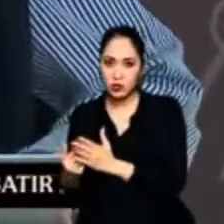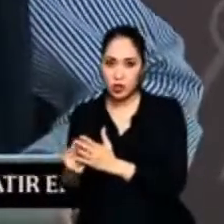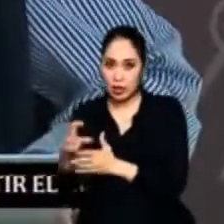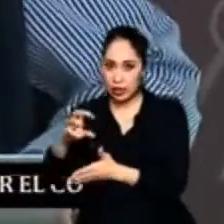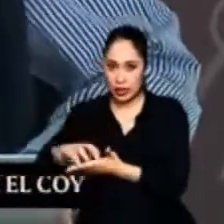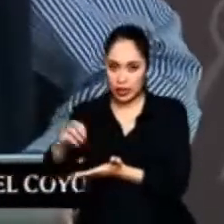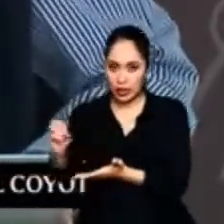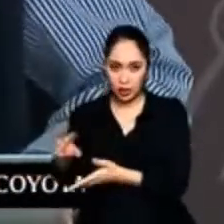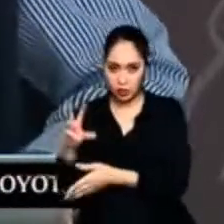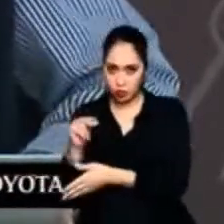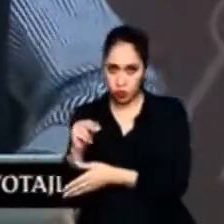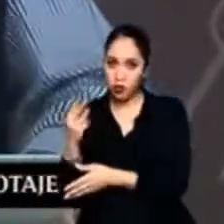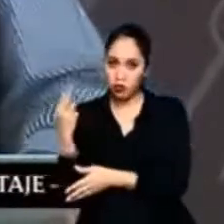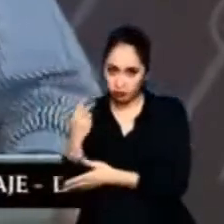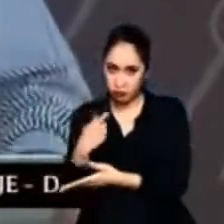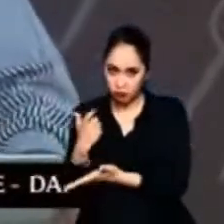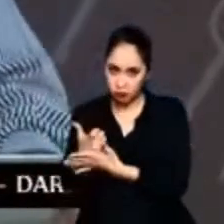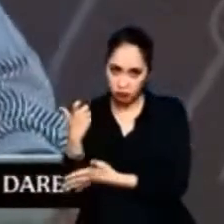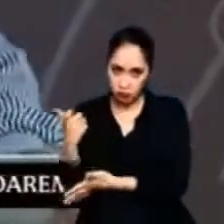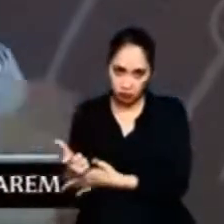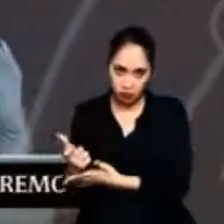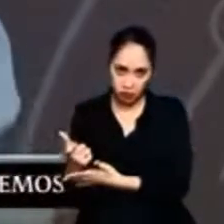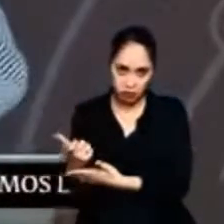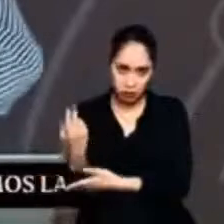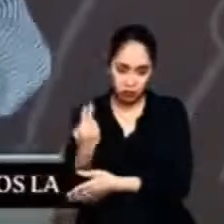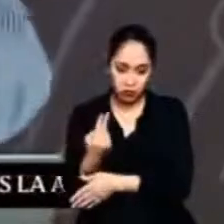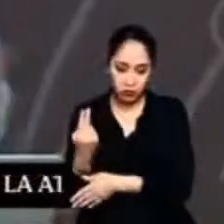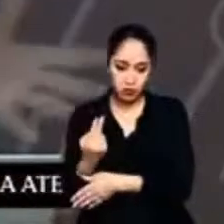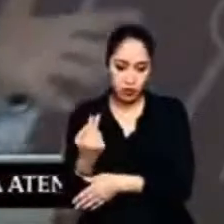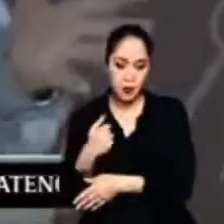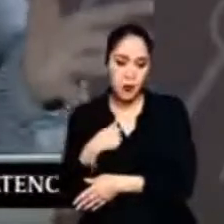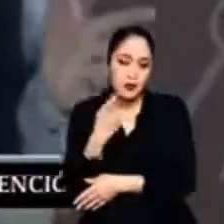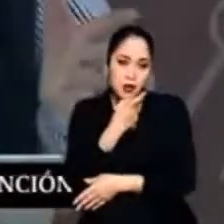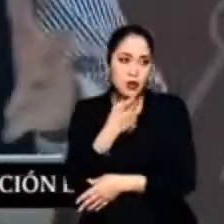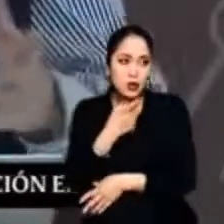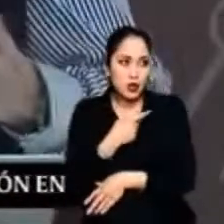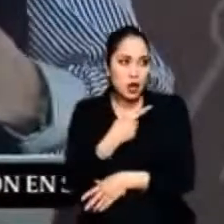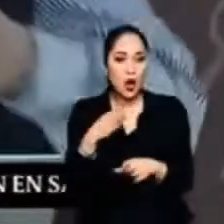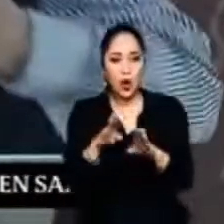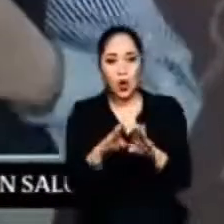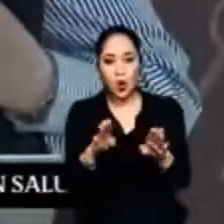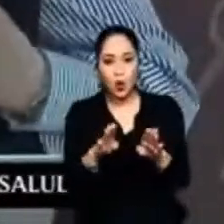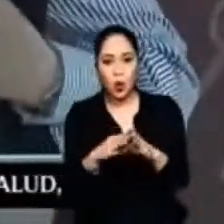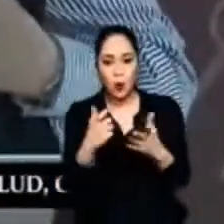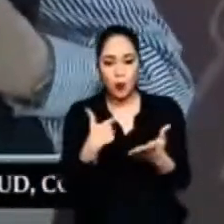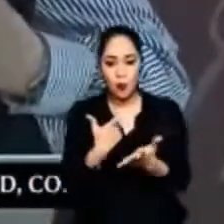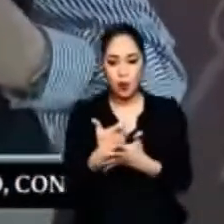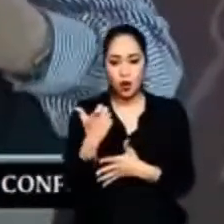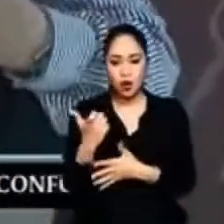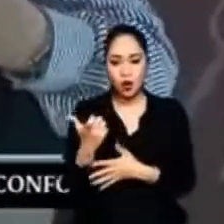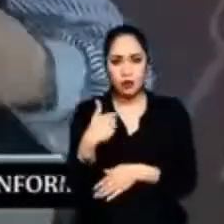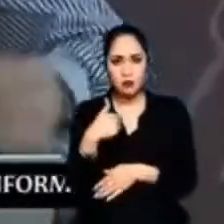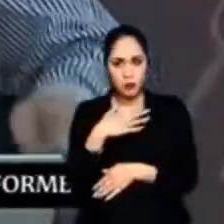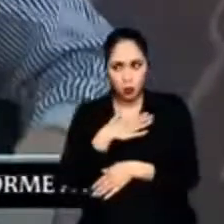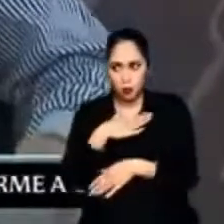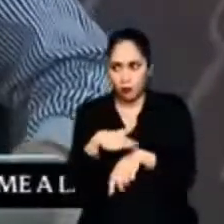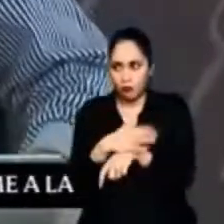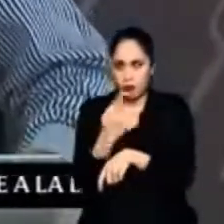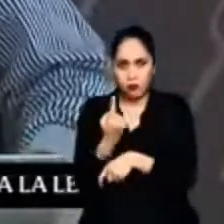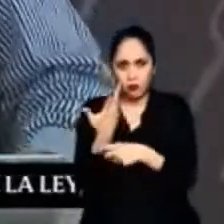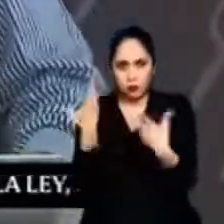tienen que pagarlos. Y claro, a mí me pidieron pues que yo busque un mecanismo de pagarlo. Yo, no, pues ¿cómo lo voy a pagar yo?